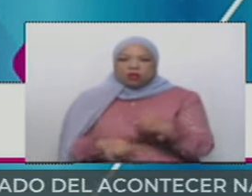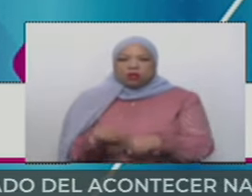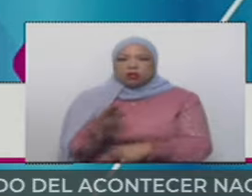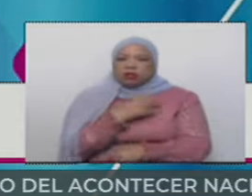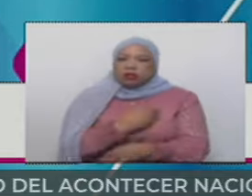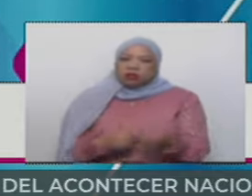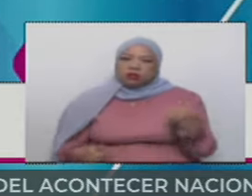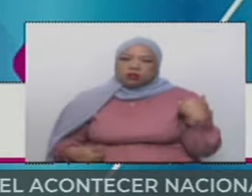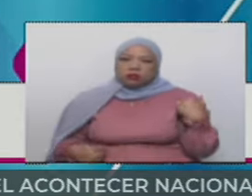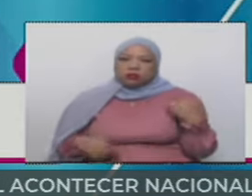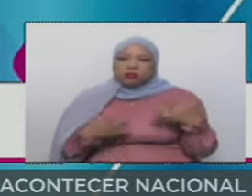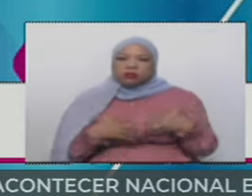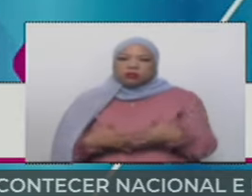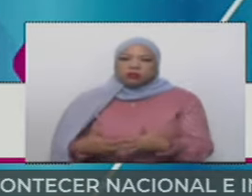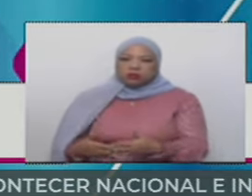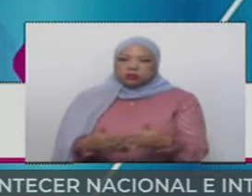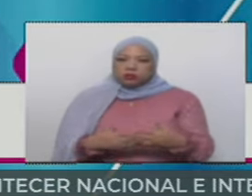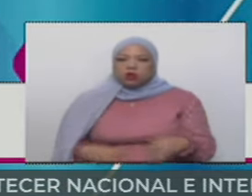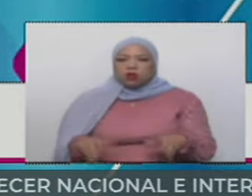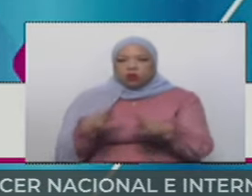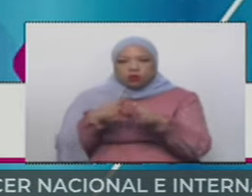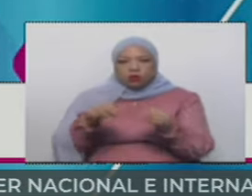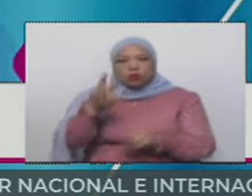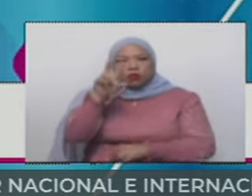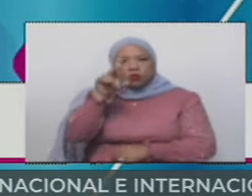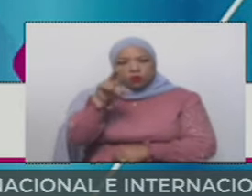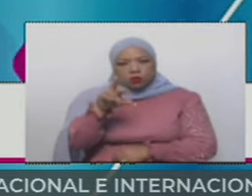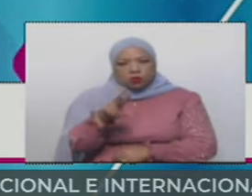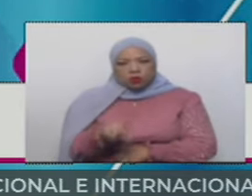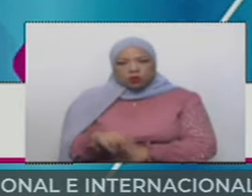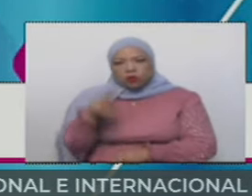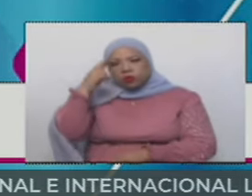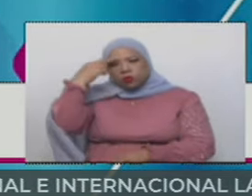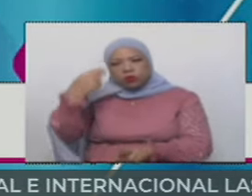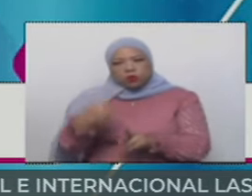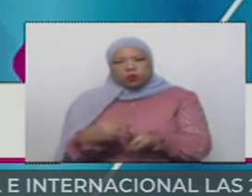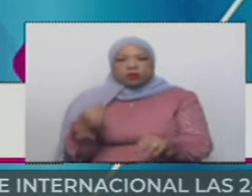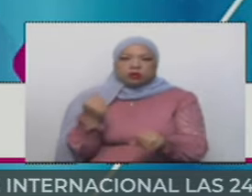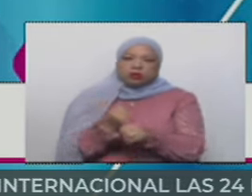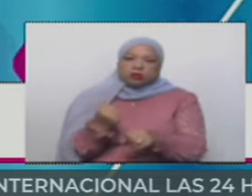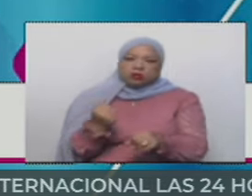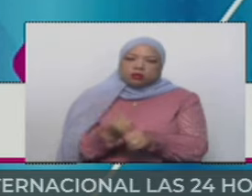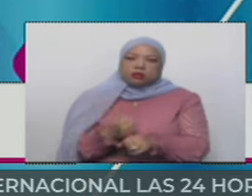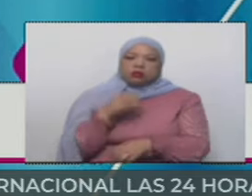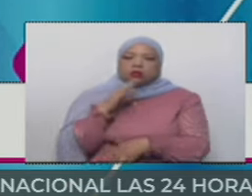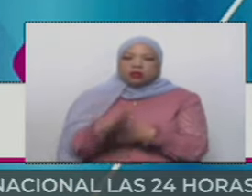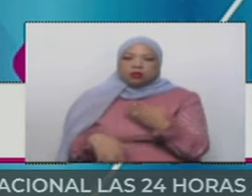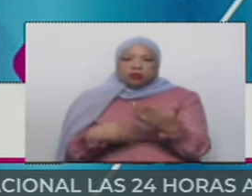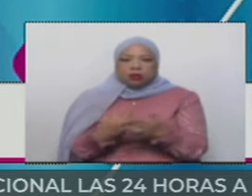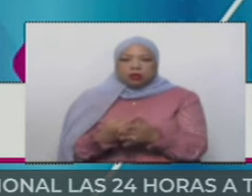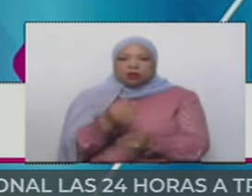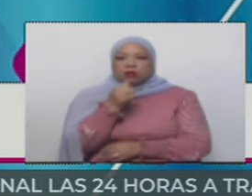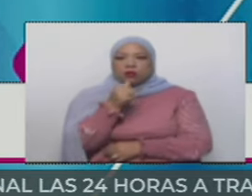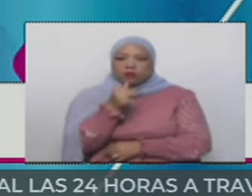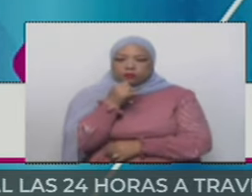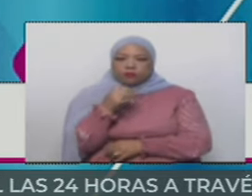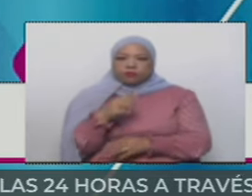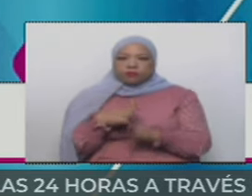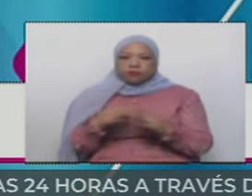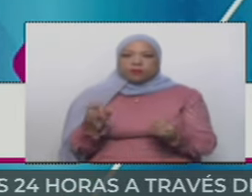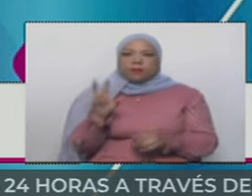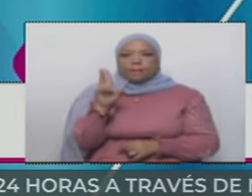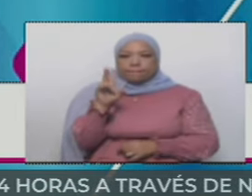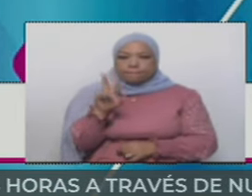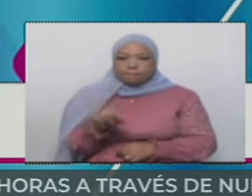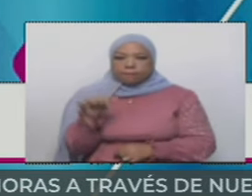presentes estuvieron aquí casi todos los días, los homenajeados, Laura Antillano, Benito Iradi, todos los días